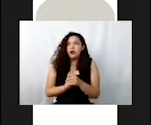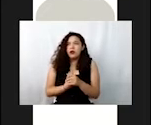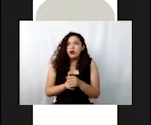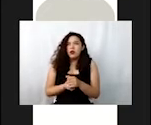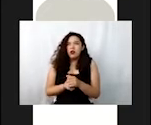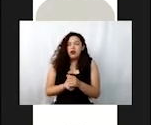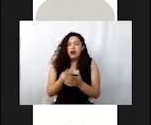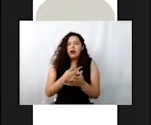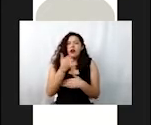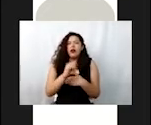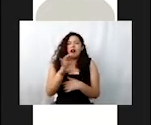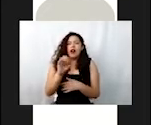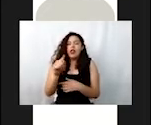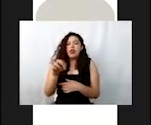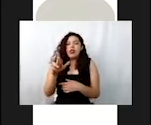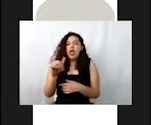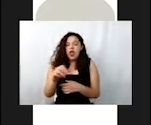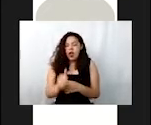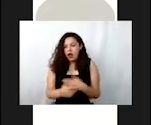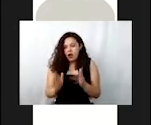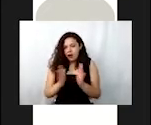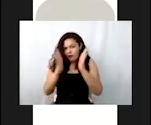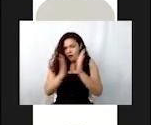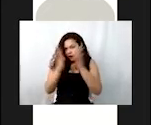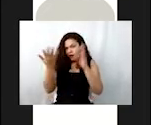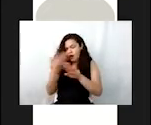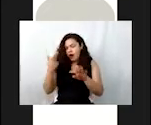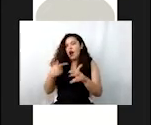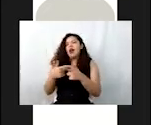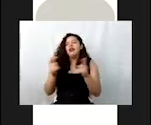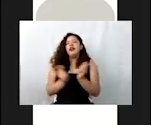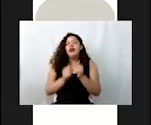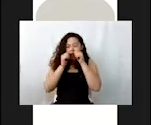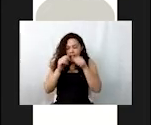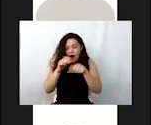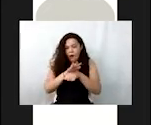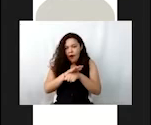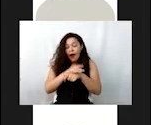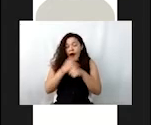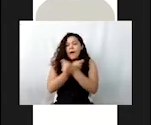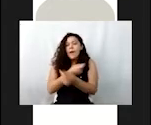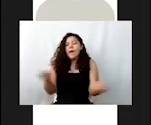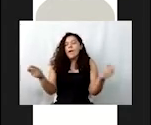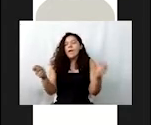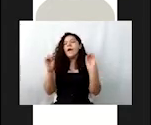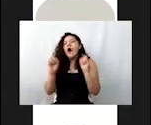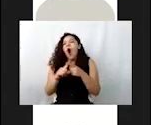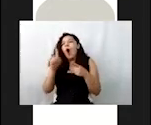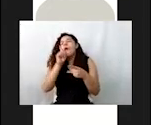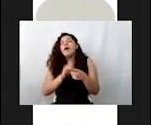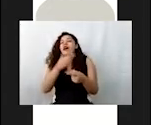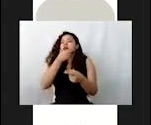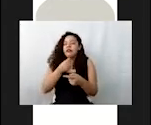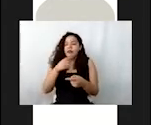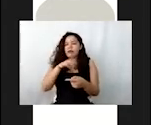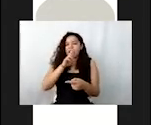Proyecto Cantera, y pues también, bueno, a qué población se está atendiendo más, si son más niñas o niños, son más mujeres u hombres los que